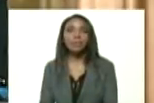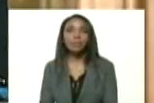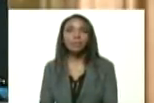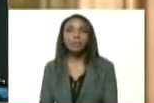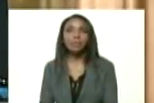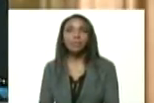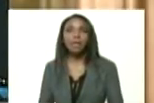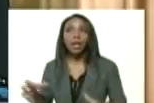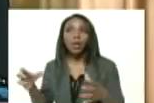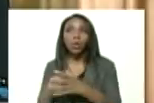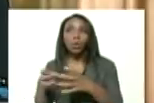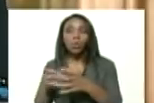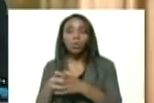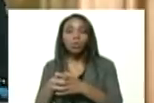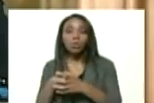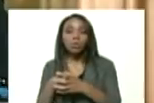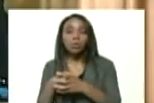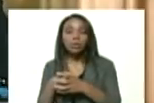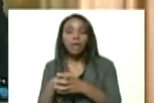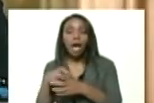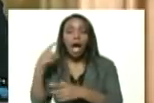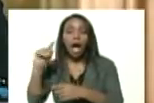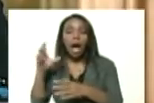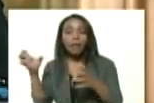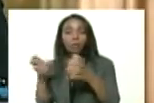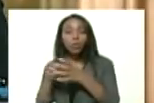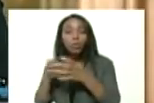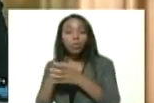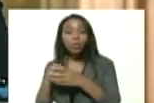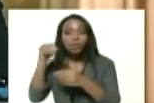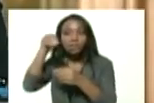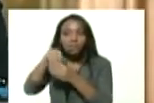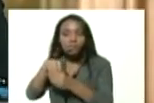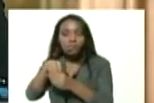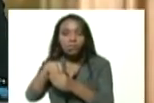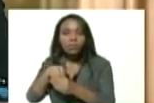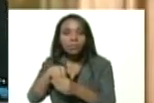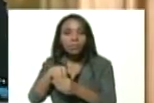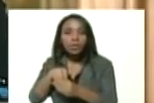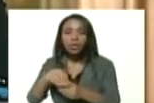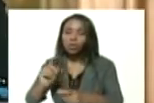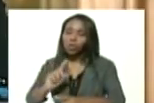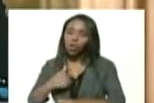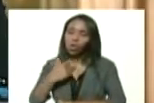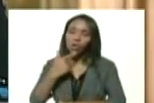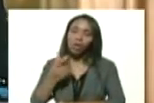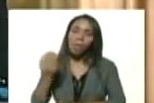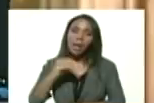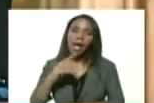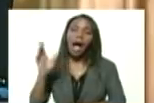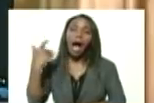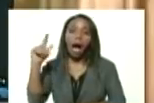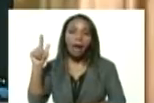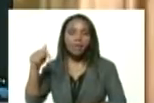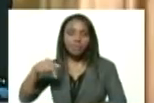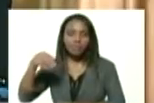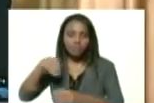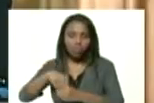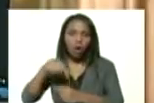grupos tiene un grupo de infiltrados no digo más los tienen aquí